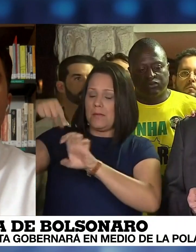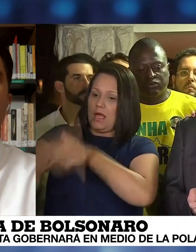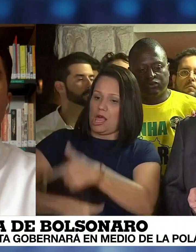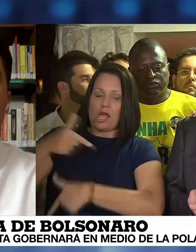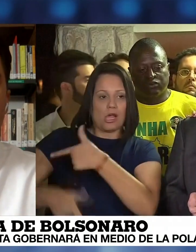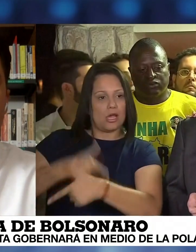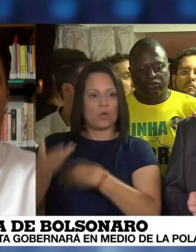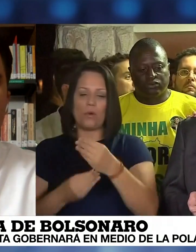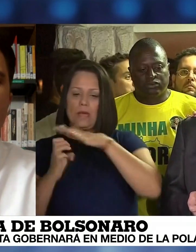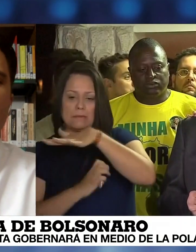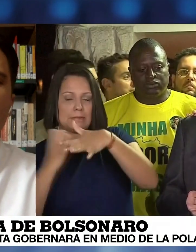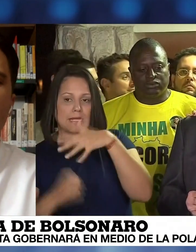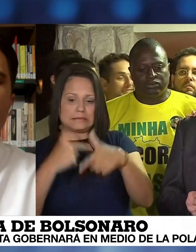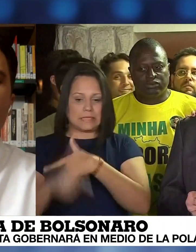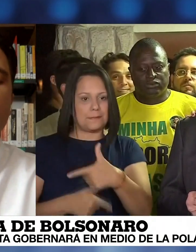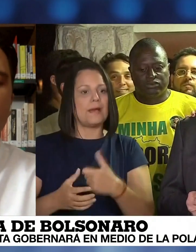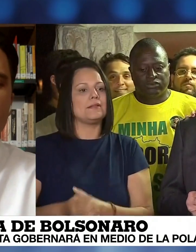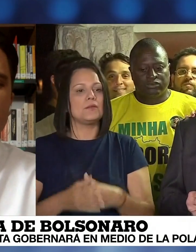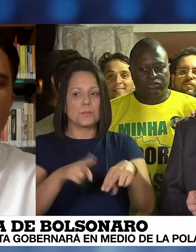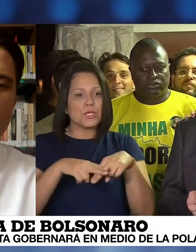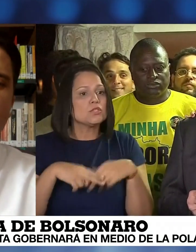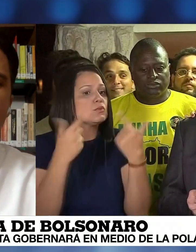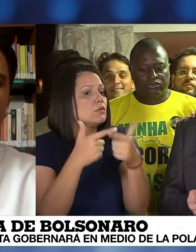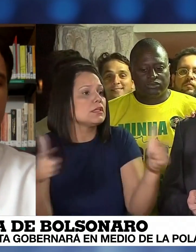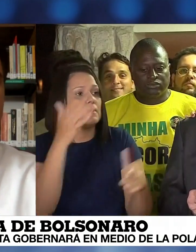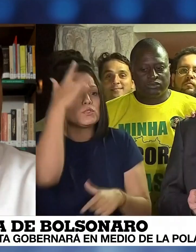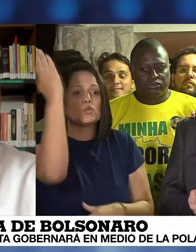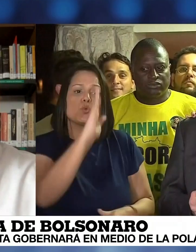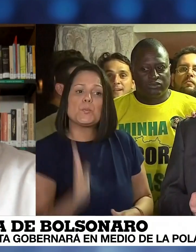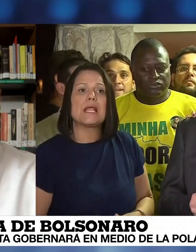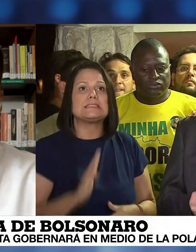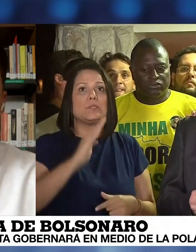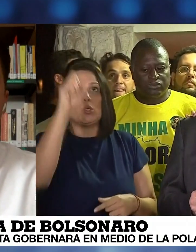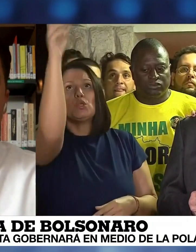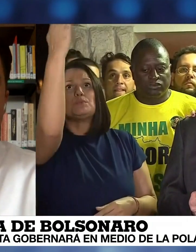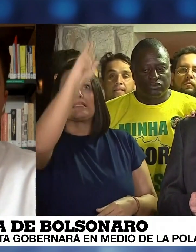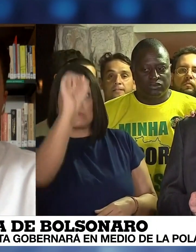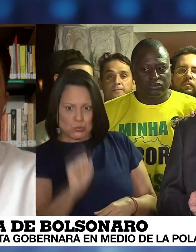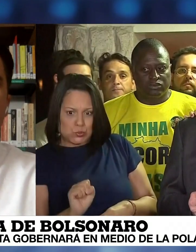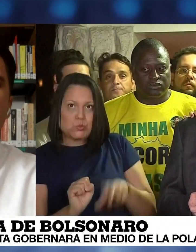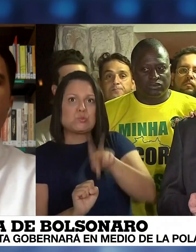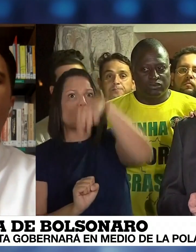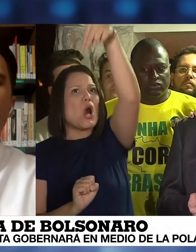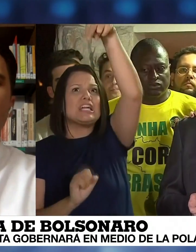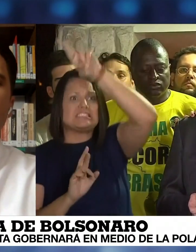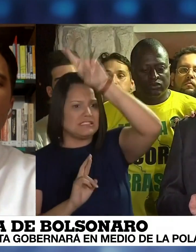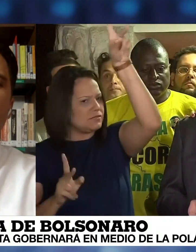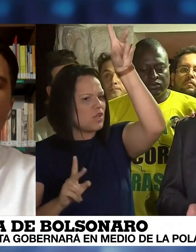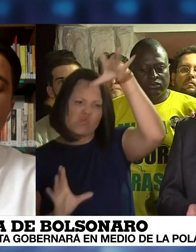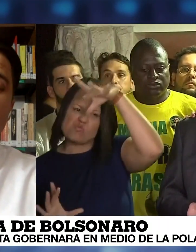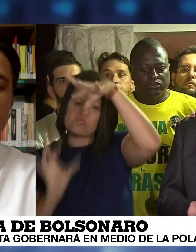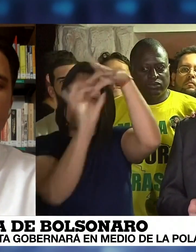tributarias son muy importantes para el gobierno y para la economía brasilera es otro tema